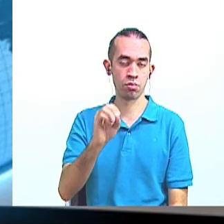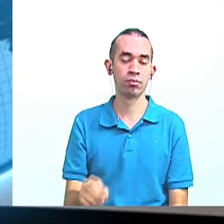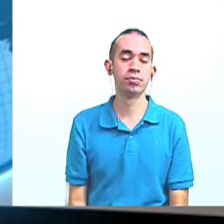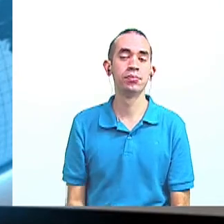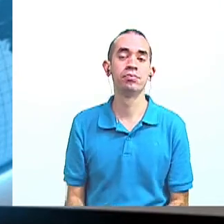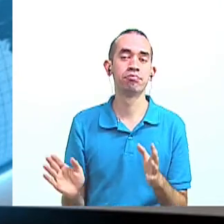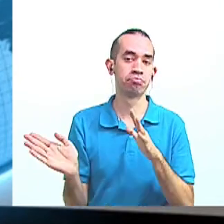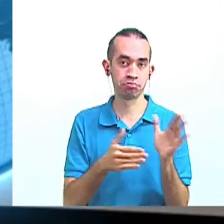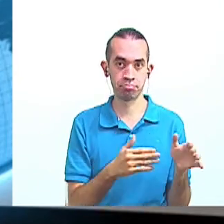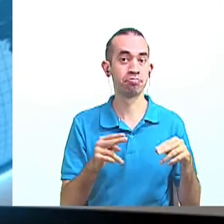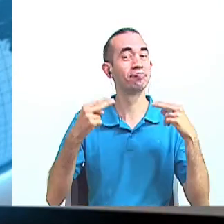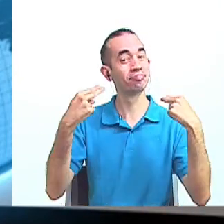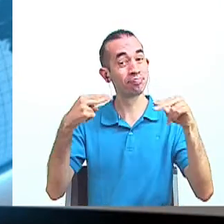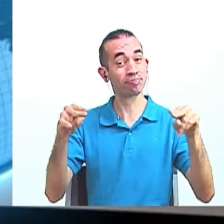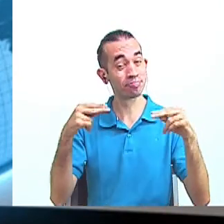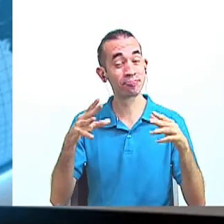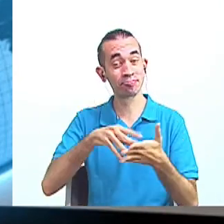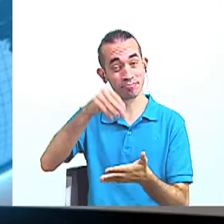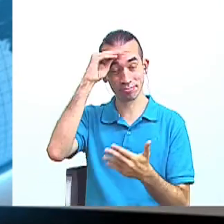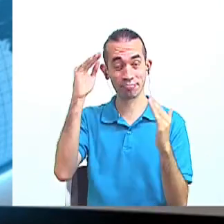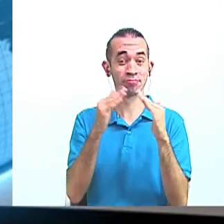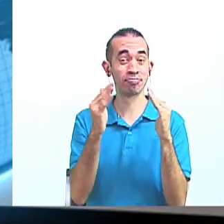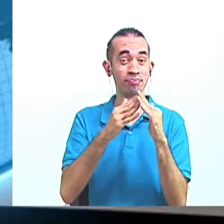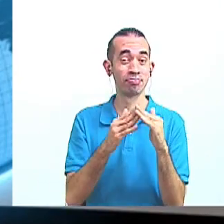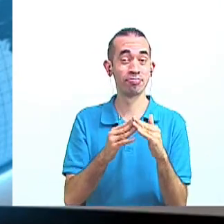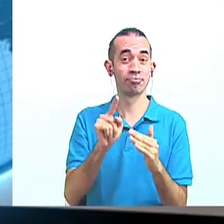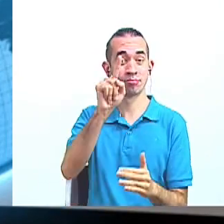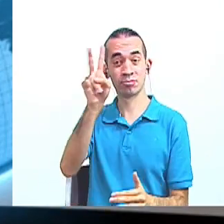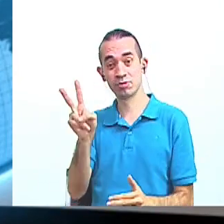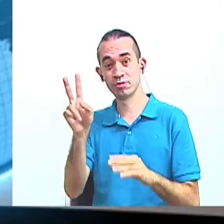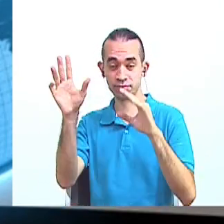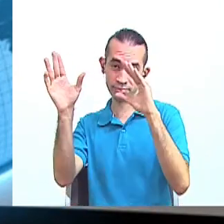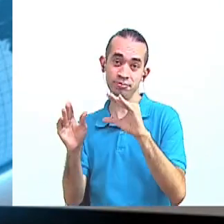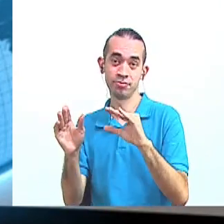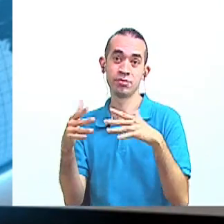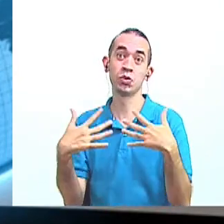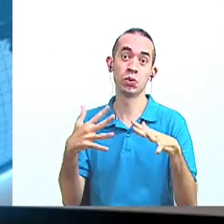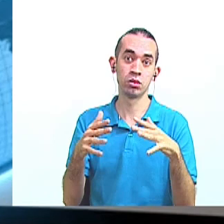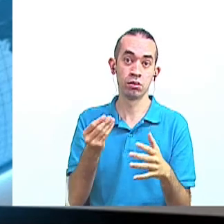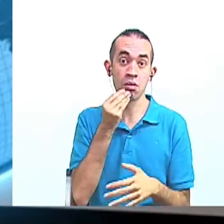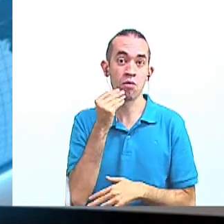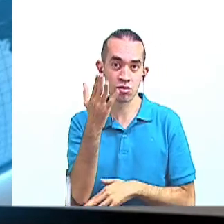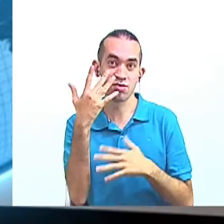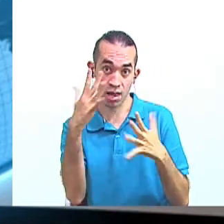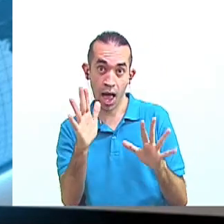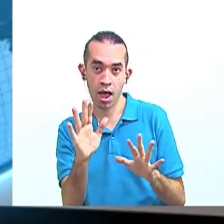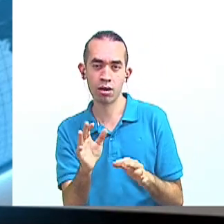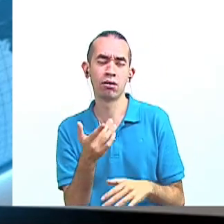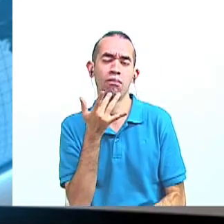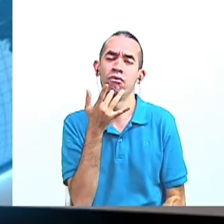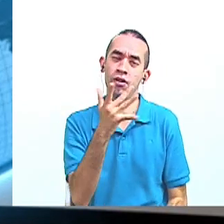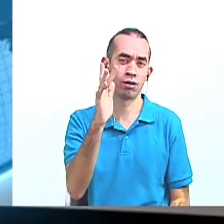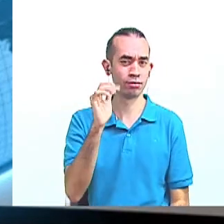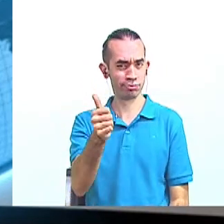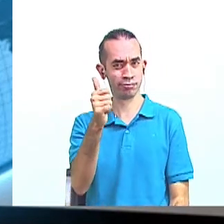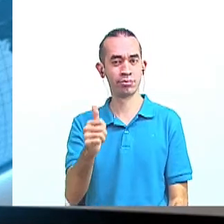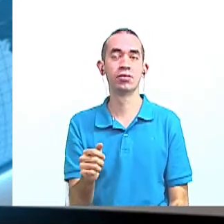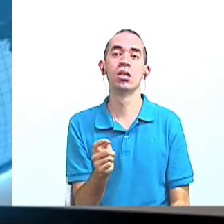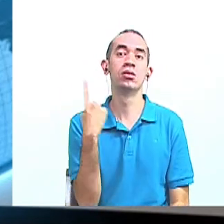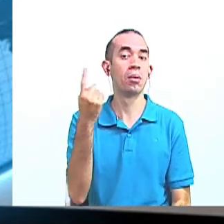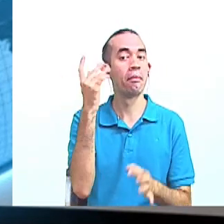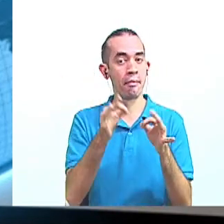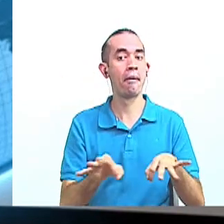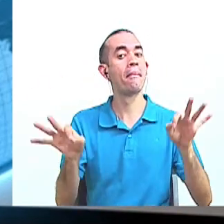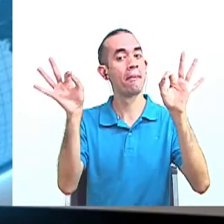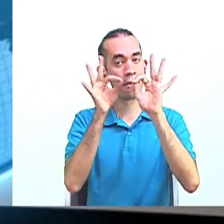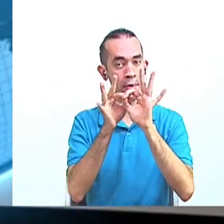través de Aprendo en Casa en este segmento de 1 a 2 de la tarde. ¿Ya almorzaron algunos de ustedes? Qué rico, ¿verdad? Siempre